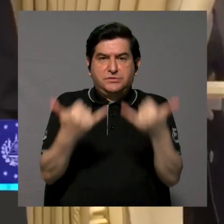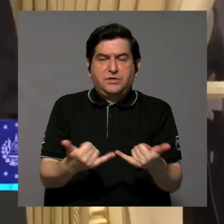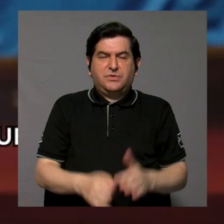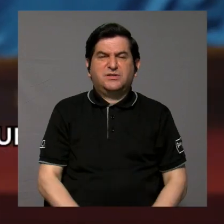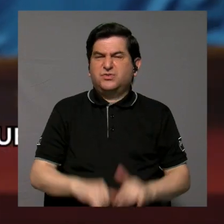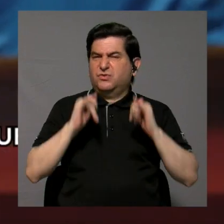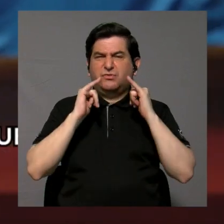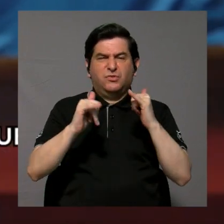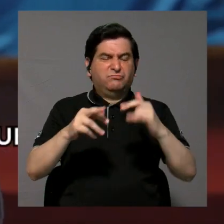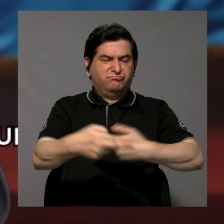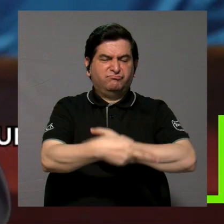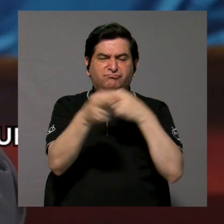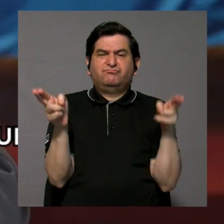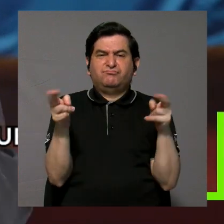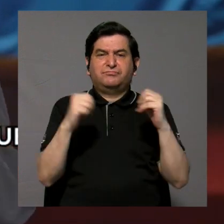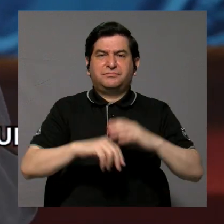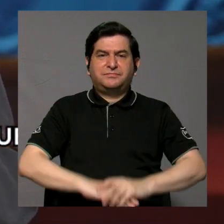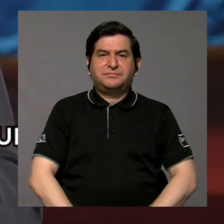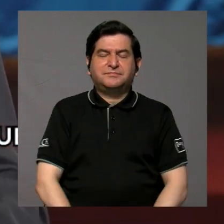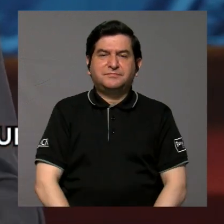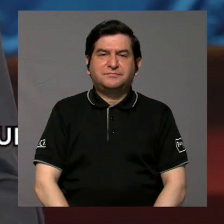de desigualdad de la región.